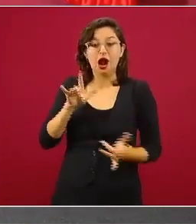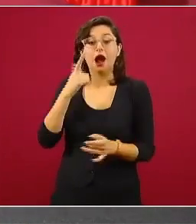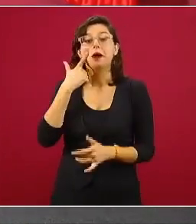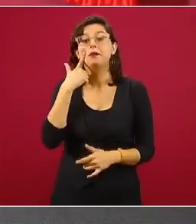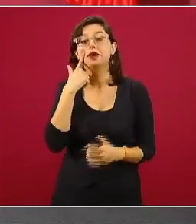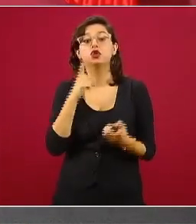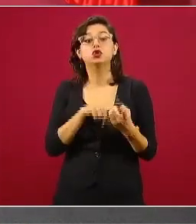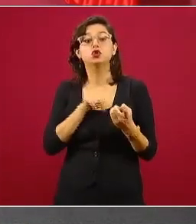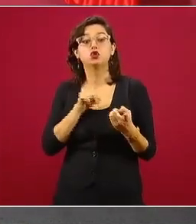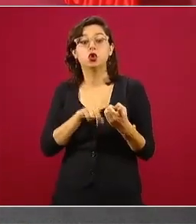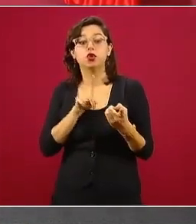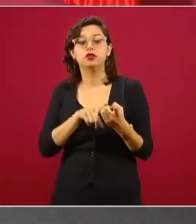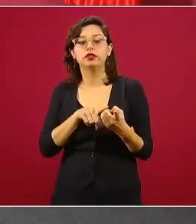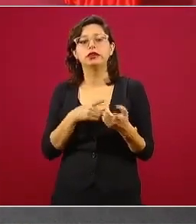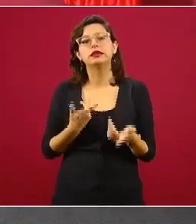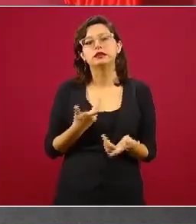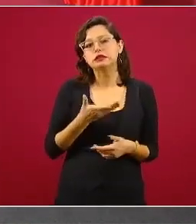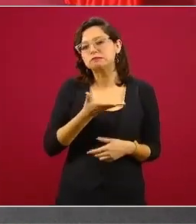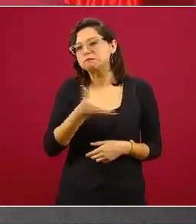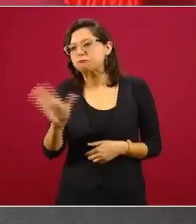y actuar en contra